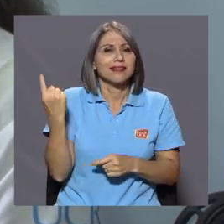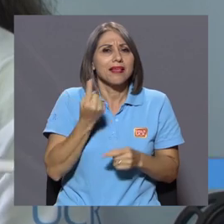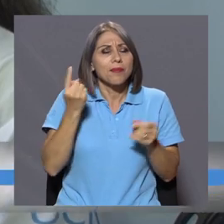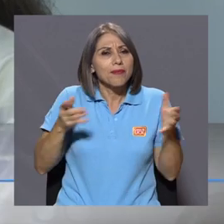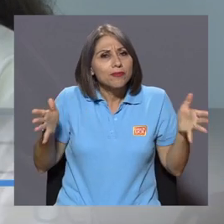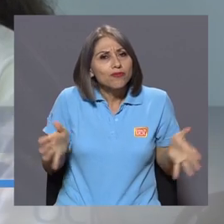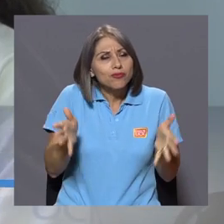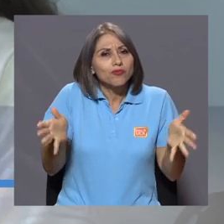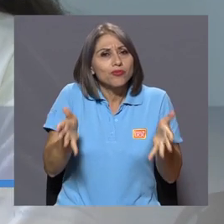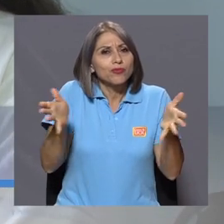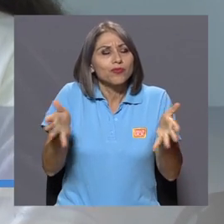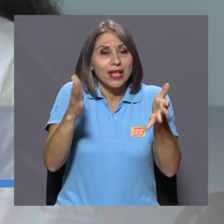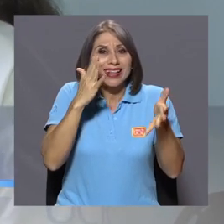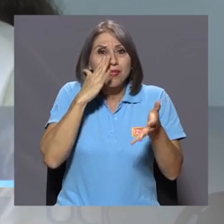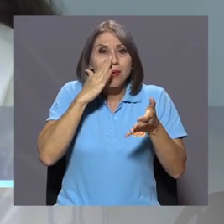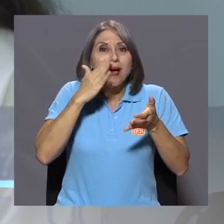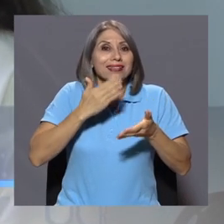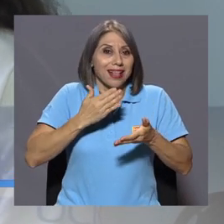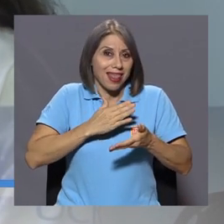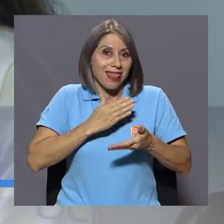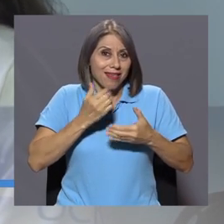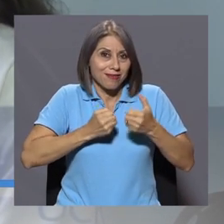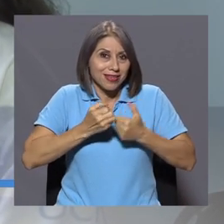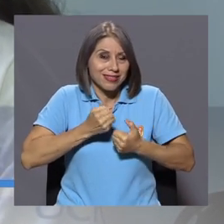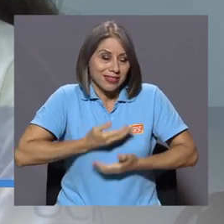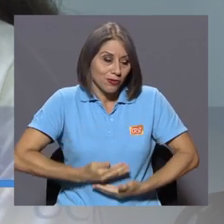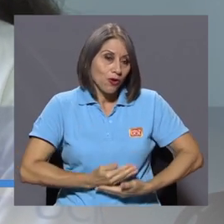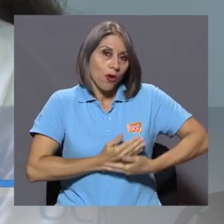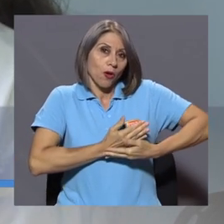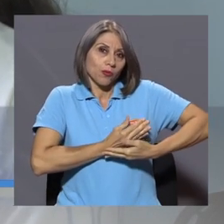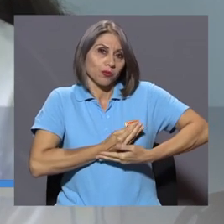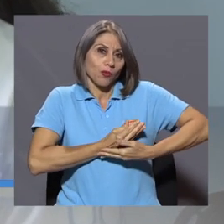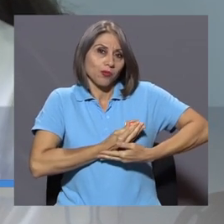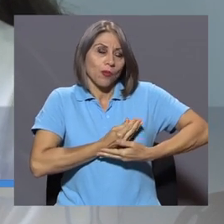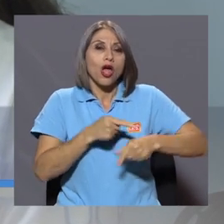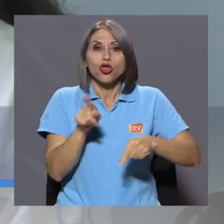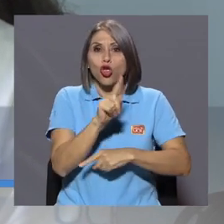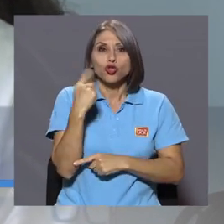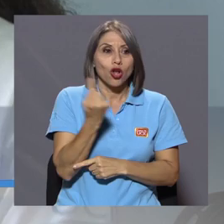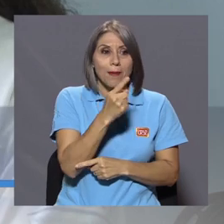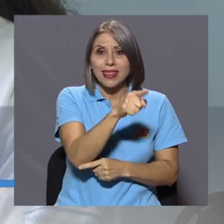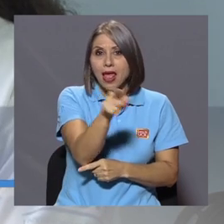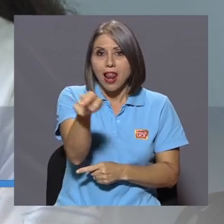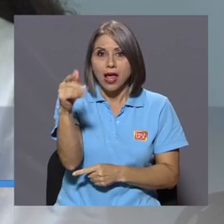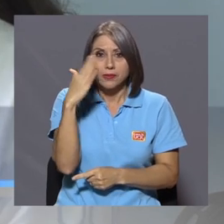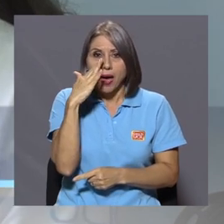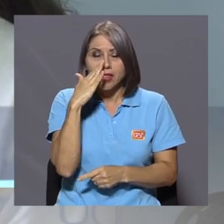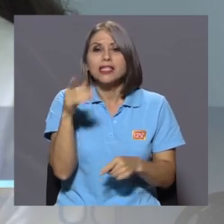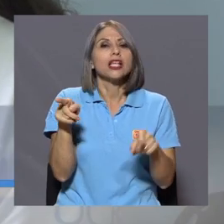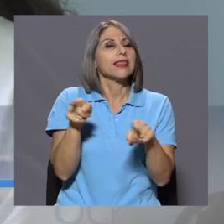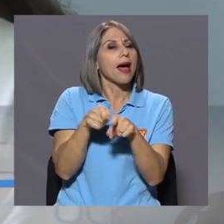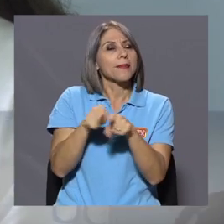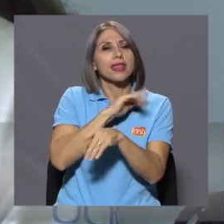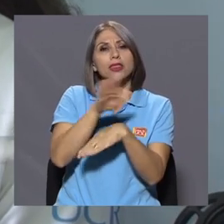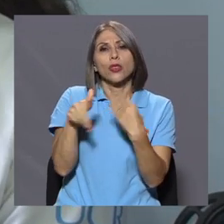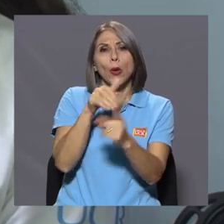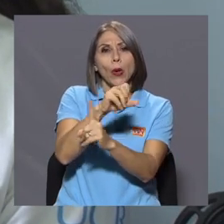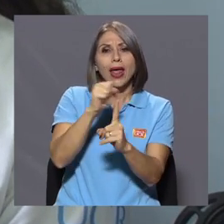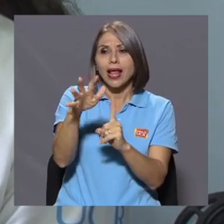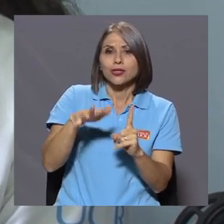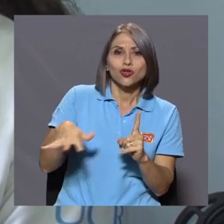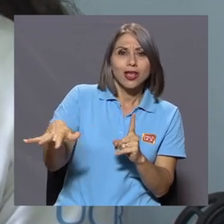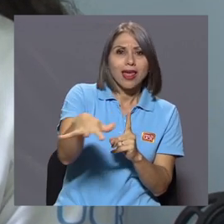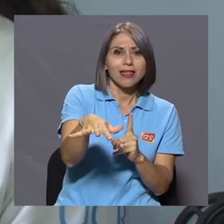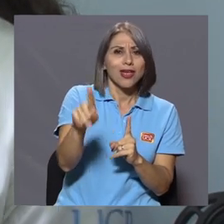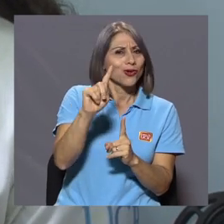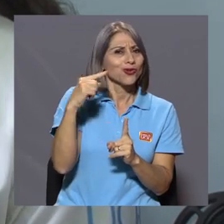y promoviendo la lactancia materna, no solamente en las madres, sino también en la sociedad como tal, ¿verdad? Es un tema global que no solamente